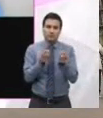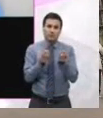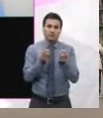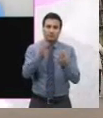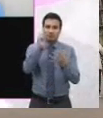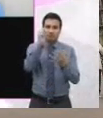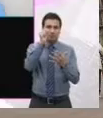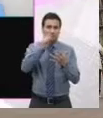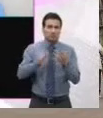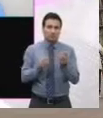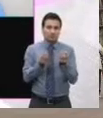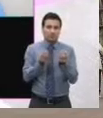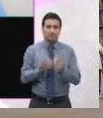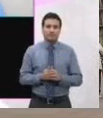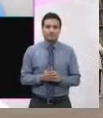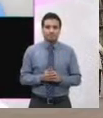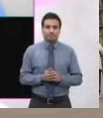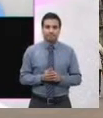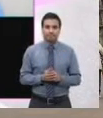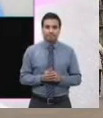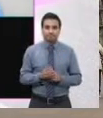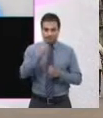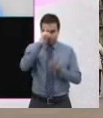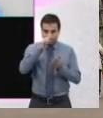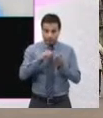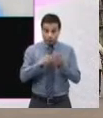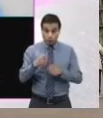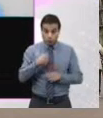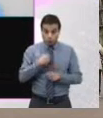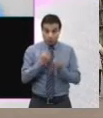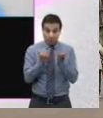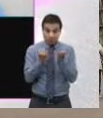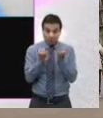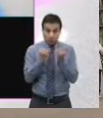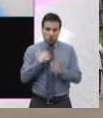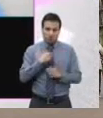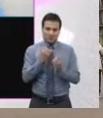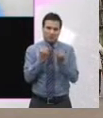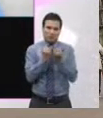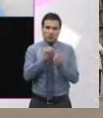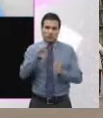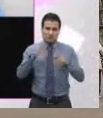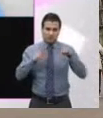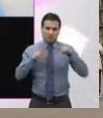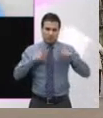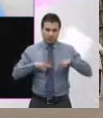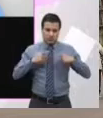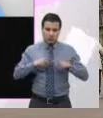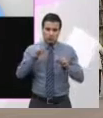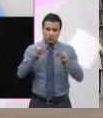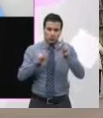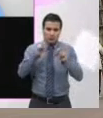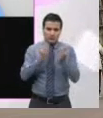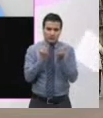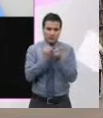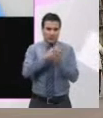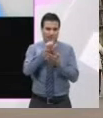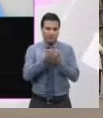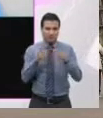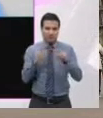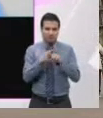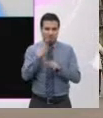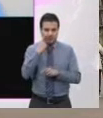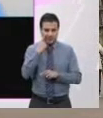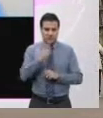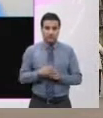Marco. Y yo creo que no nada más a mí, sino a la legalidad de este país. Digo, la